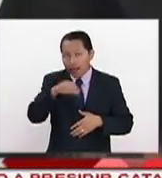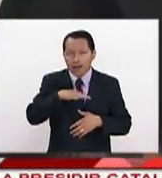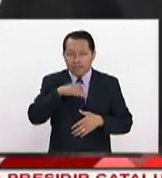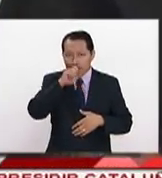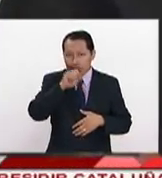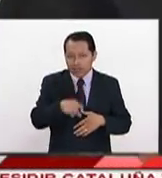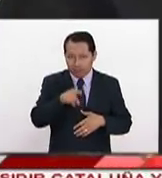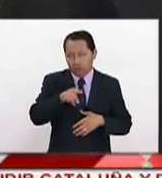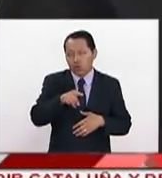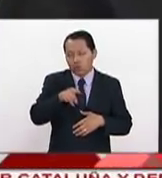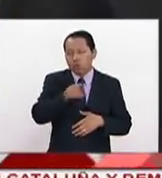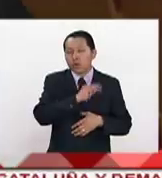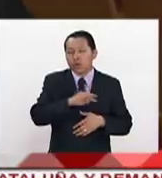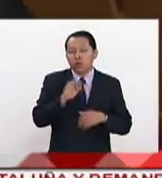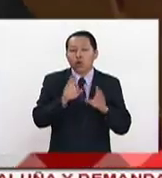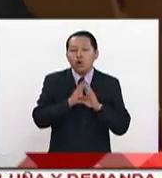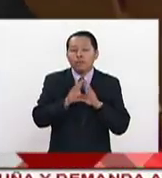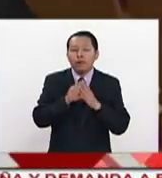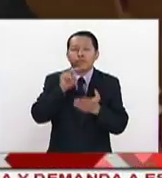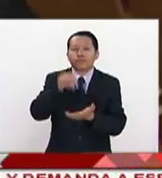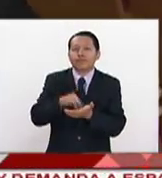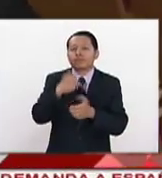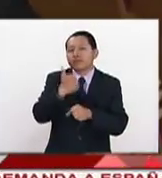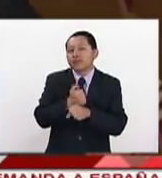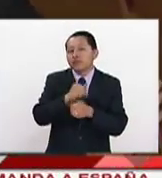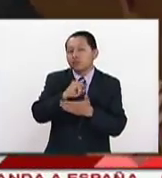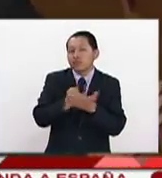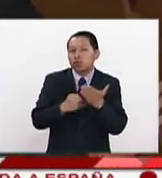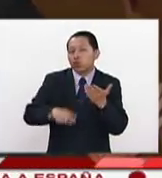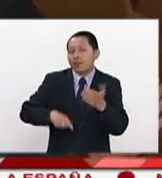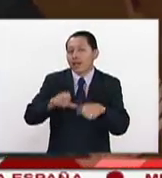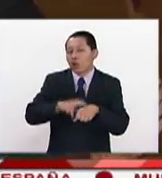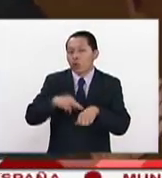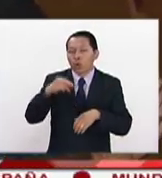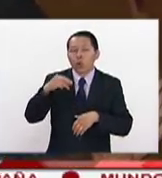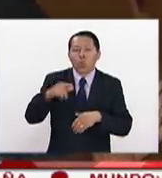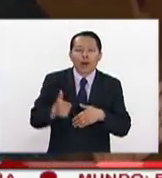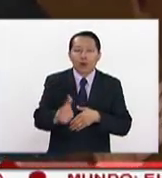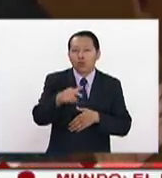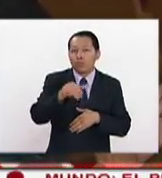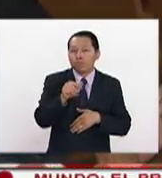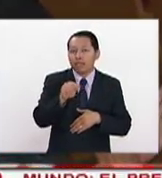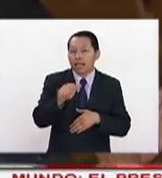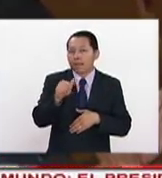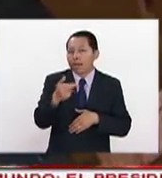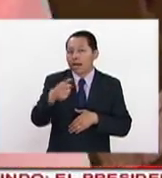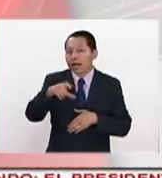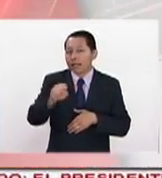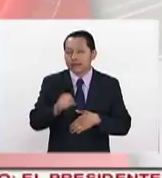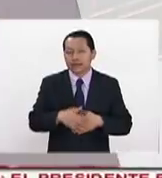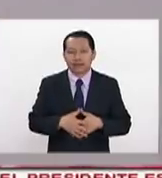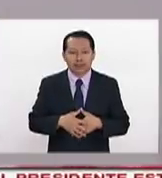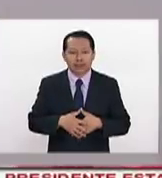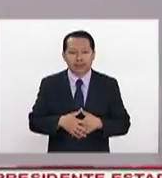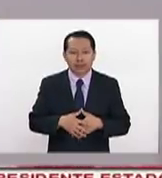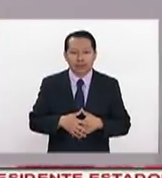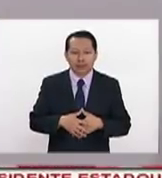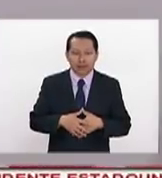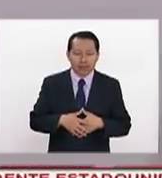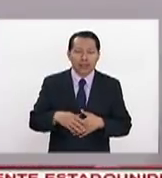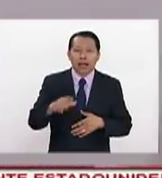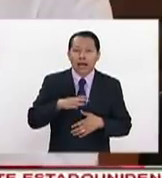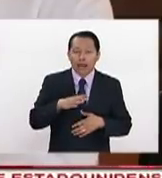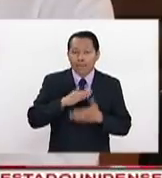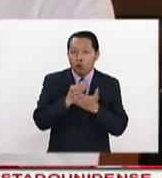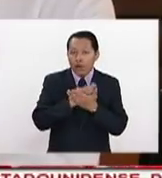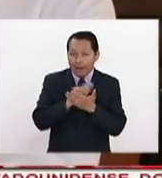la coalición por México al Frente, asistió al 6º informe del gobernador de Guanajuato, Miguel Márquez. El